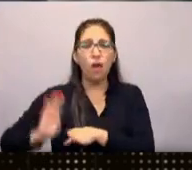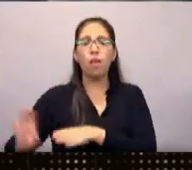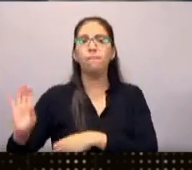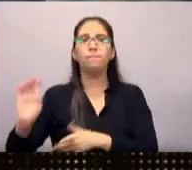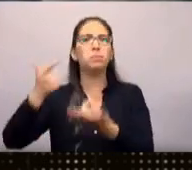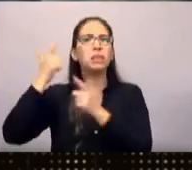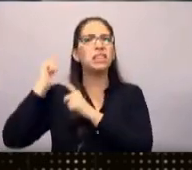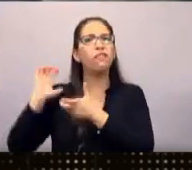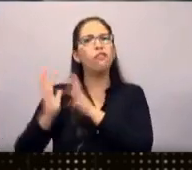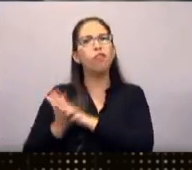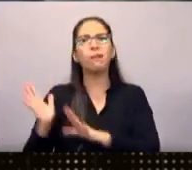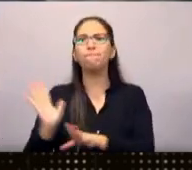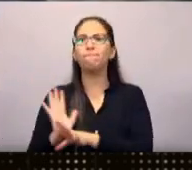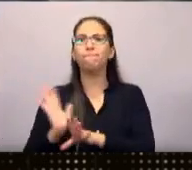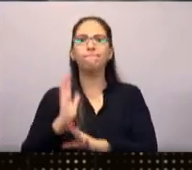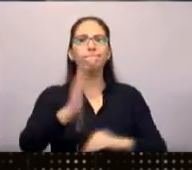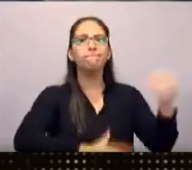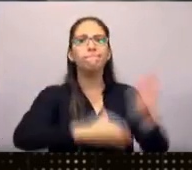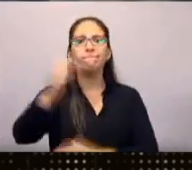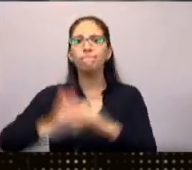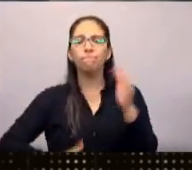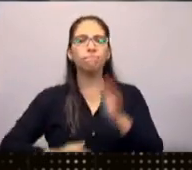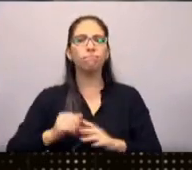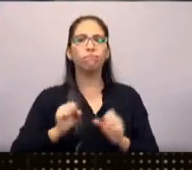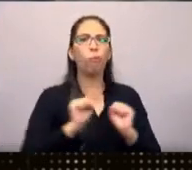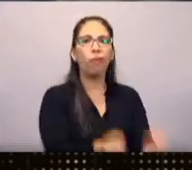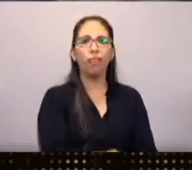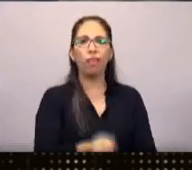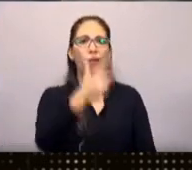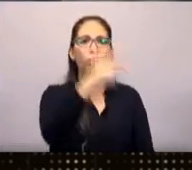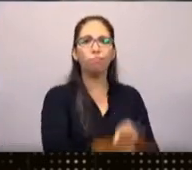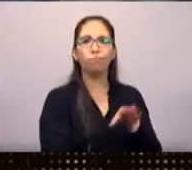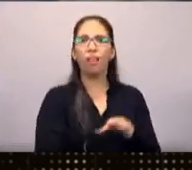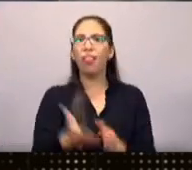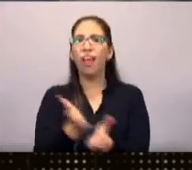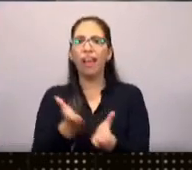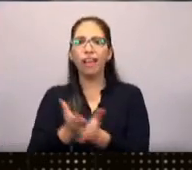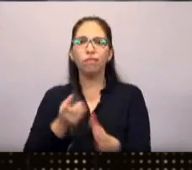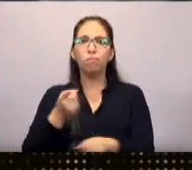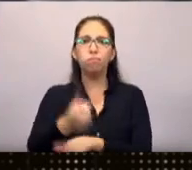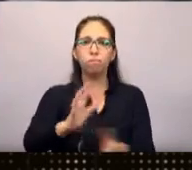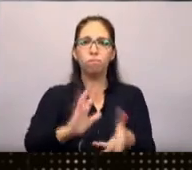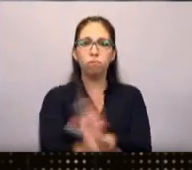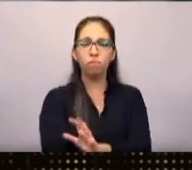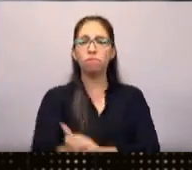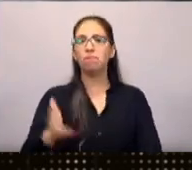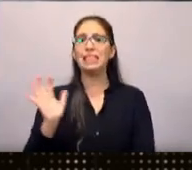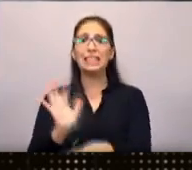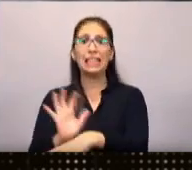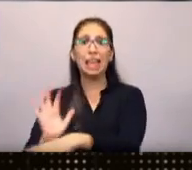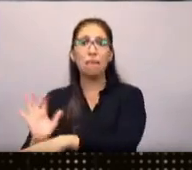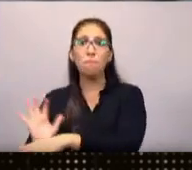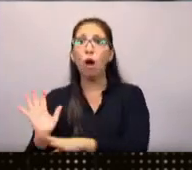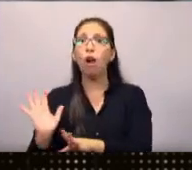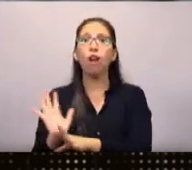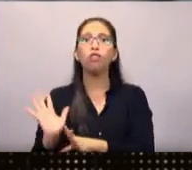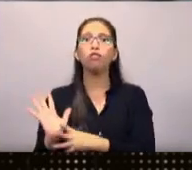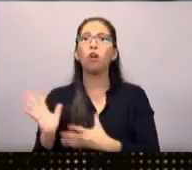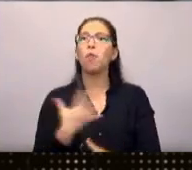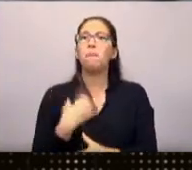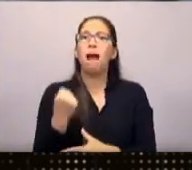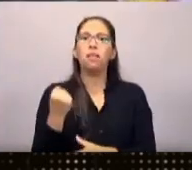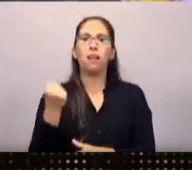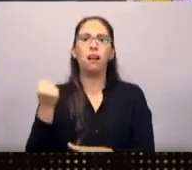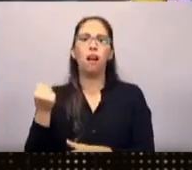donde se postergó la obra pública donde se atacaron los derechos donde también los símbolos se pusieron en cuestión